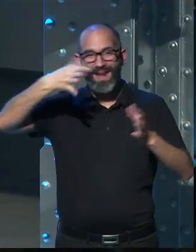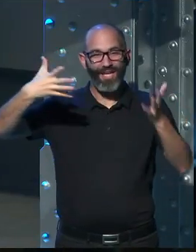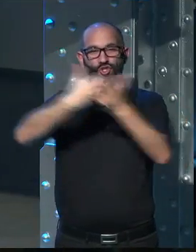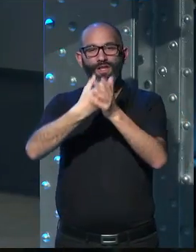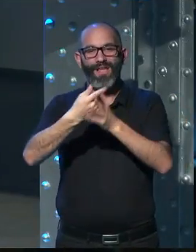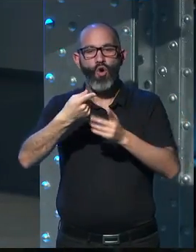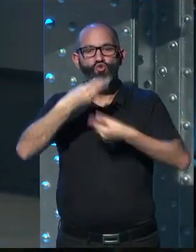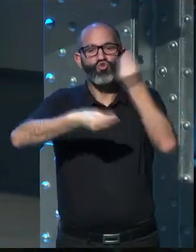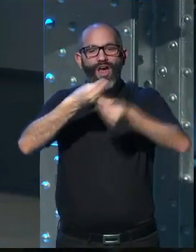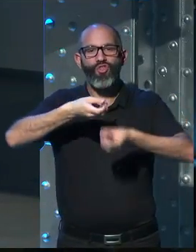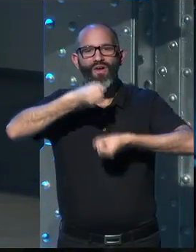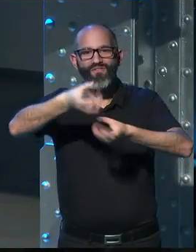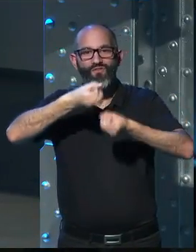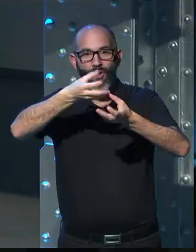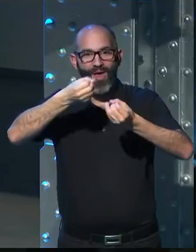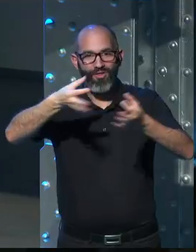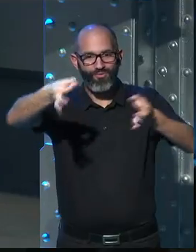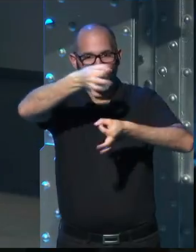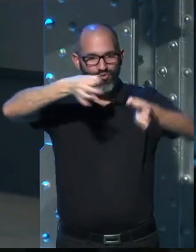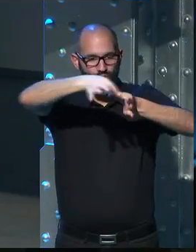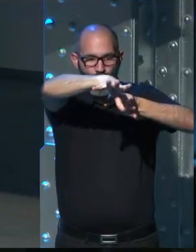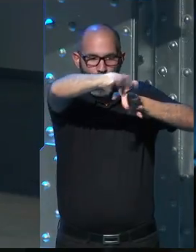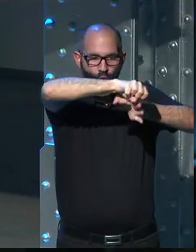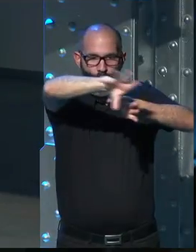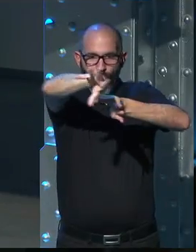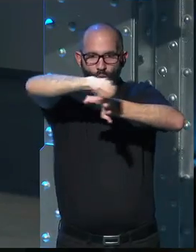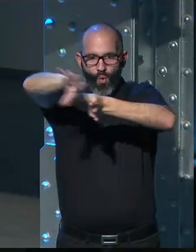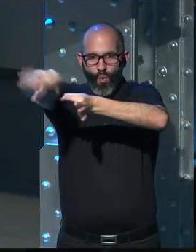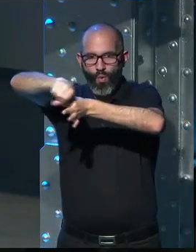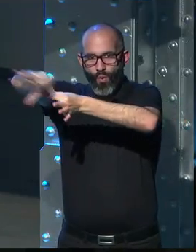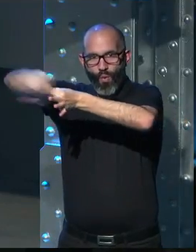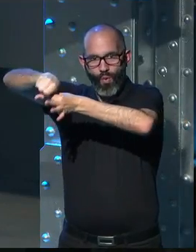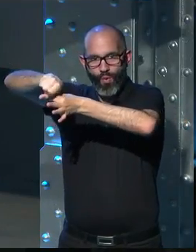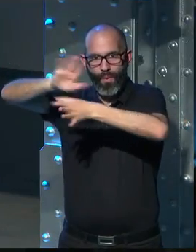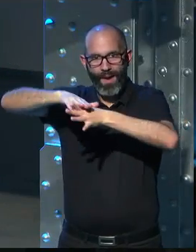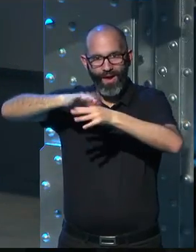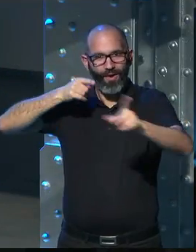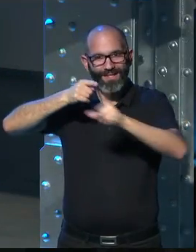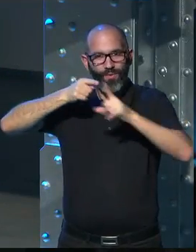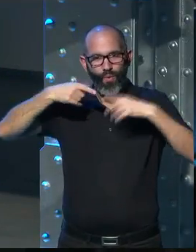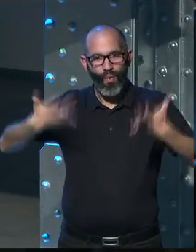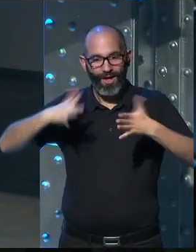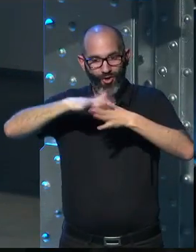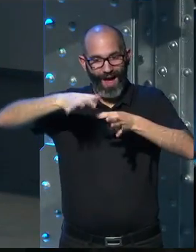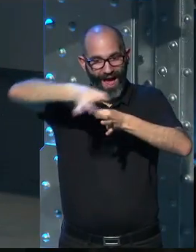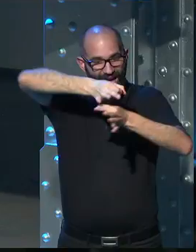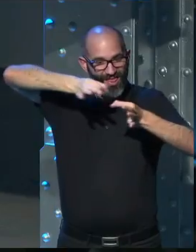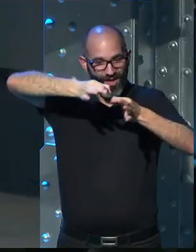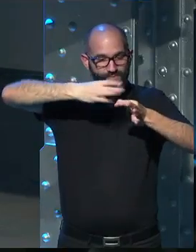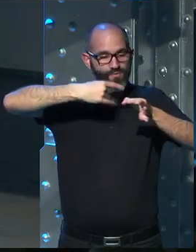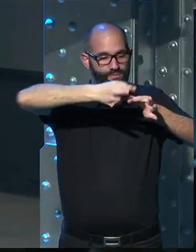la información que existe alrededor de este área, rodeando este área